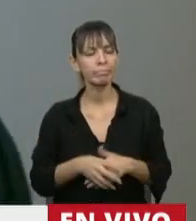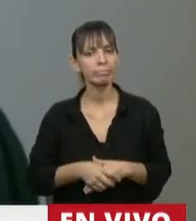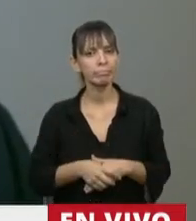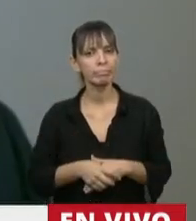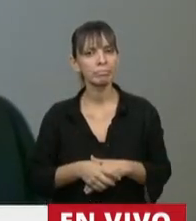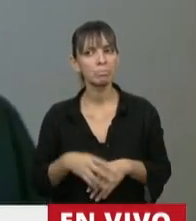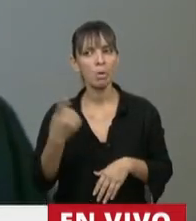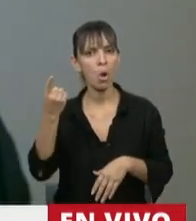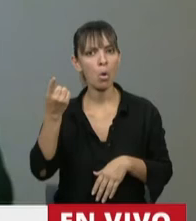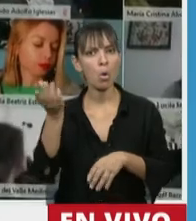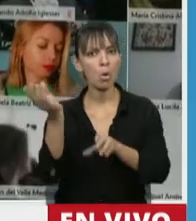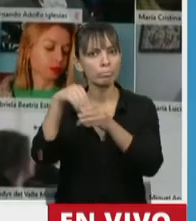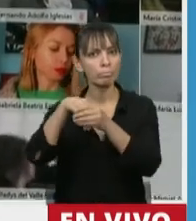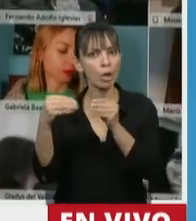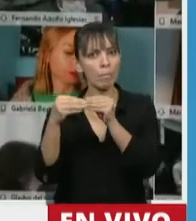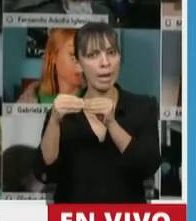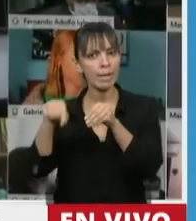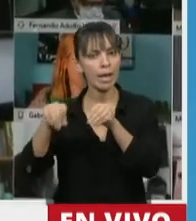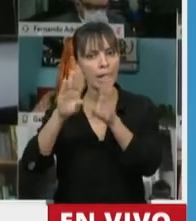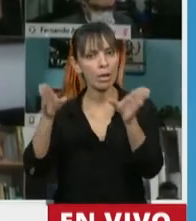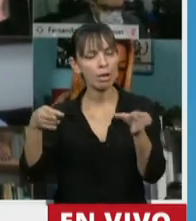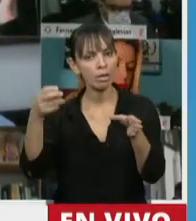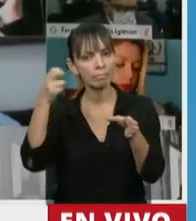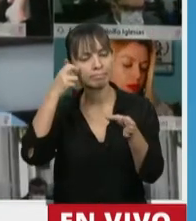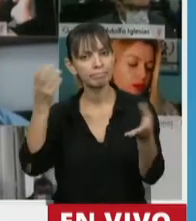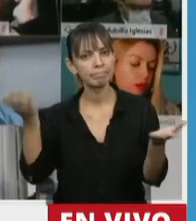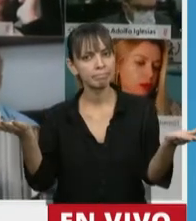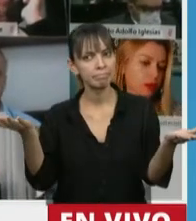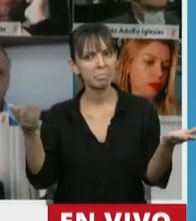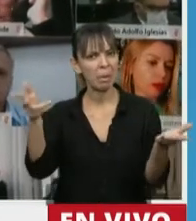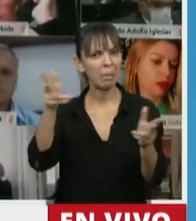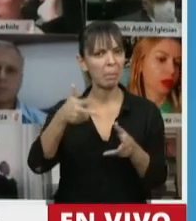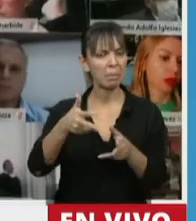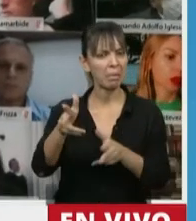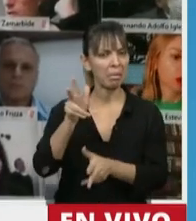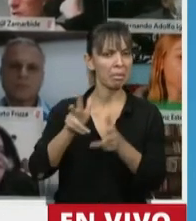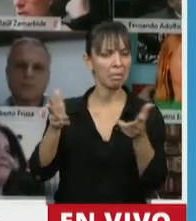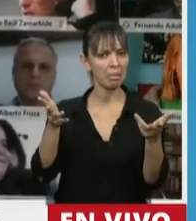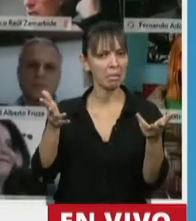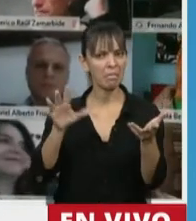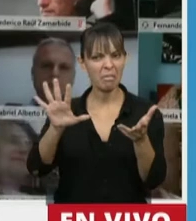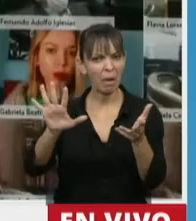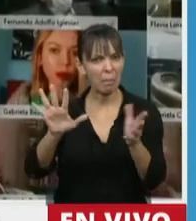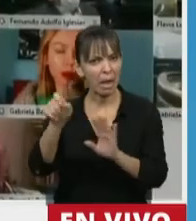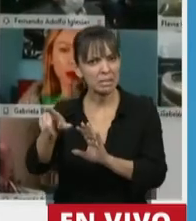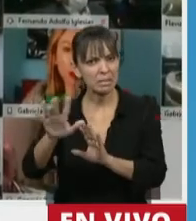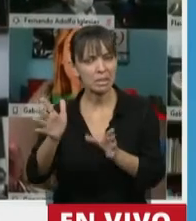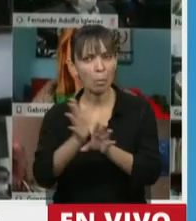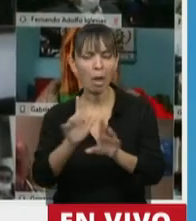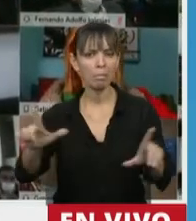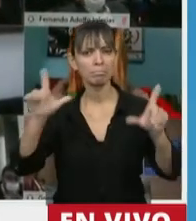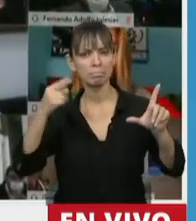miembro de este cuerpo tenga la reprochable actitud de